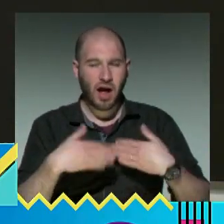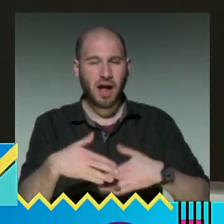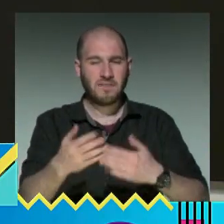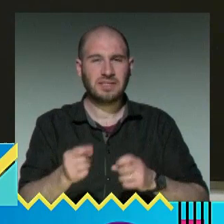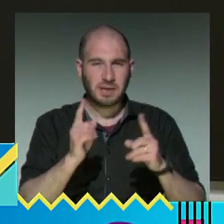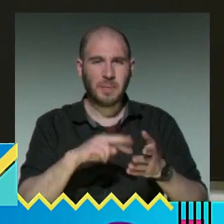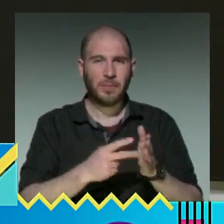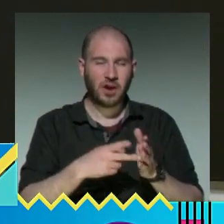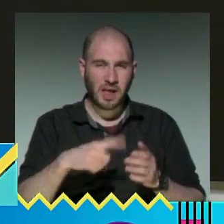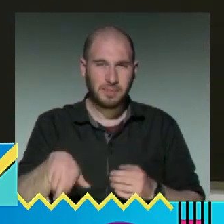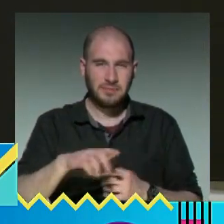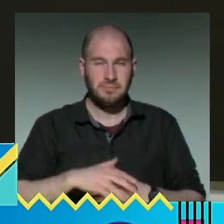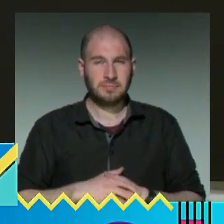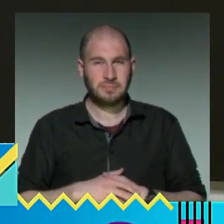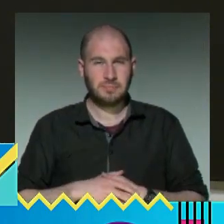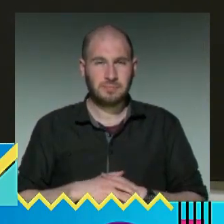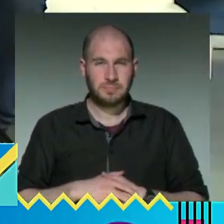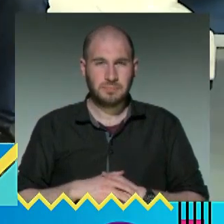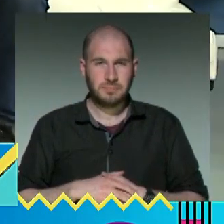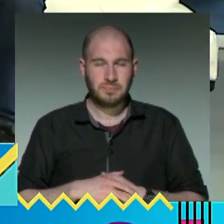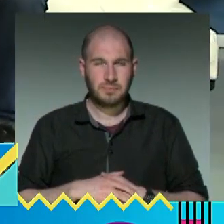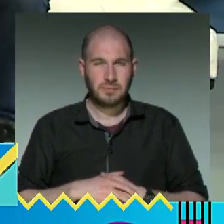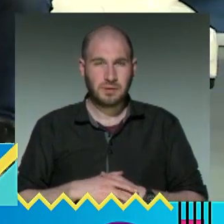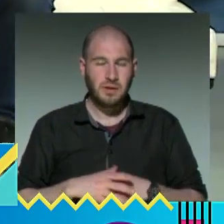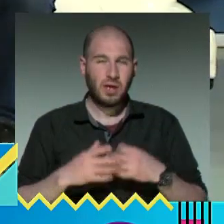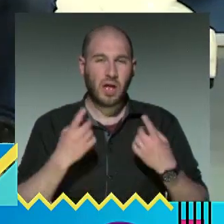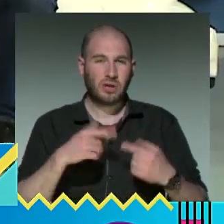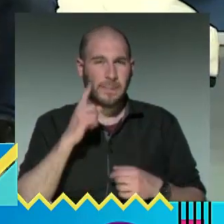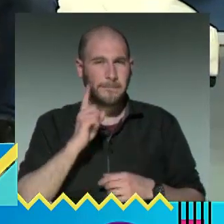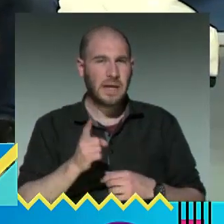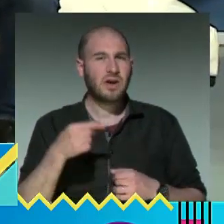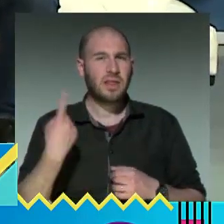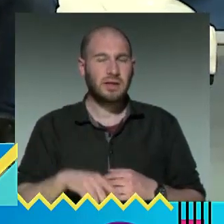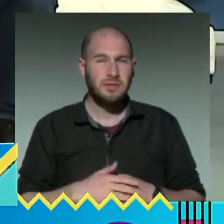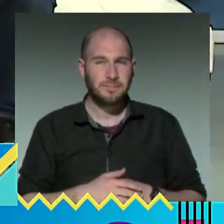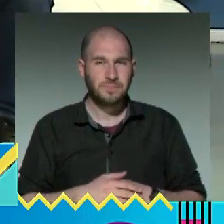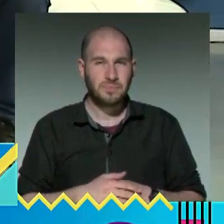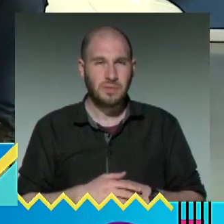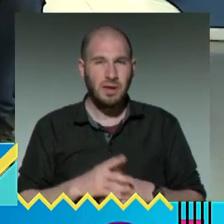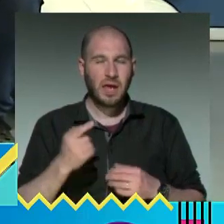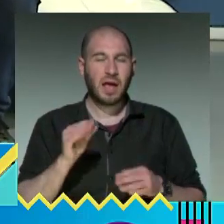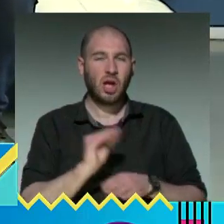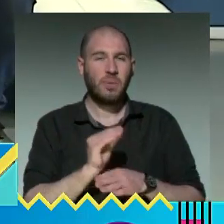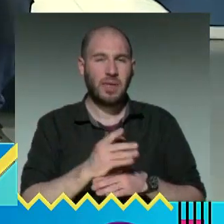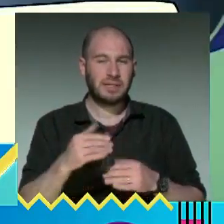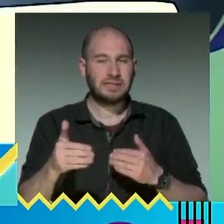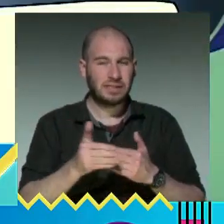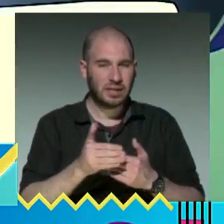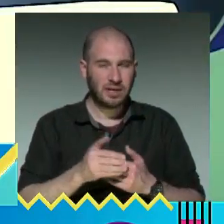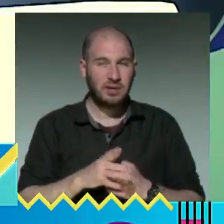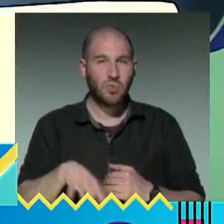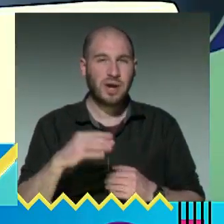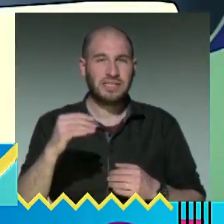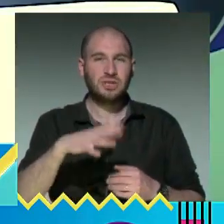las consecuencias que genera, ¿no? Bueno, ahí lo que está en riesgo es la provisión de alimentos de proximidad en el